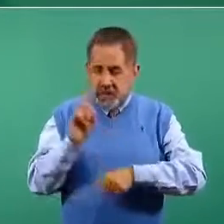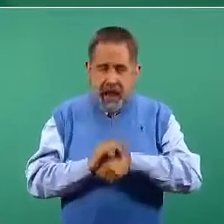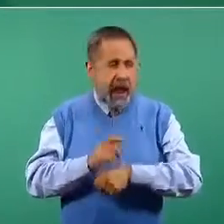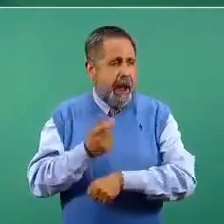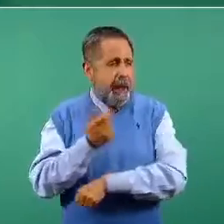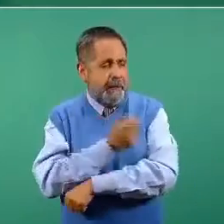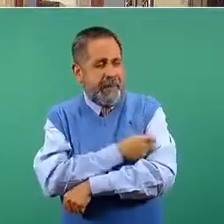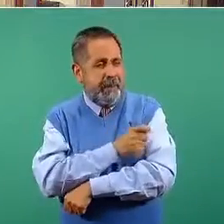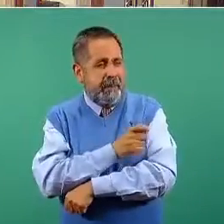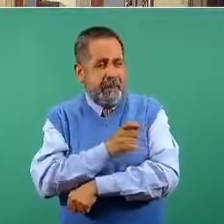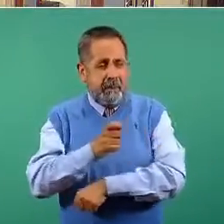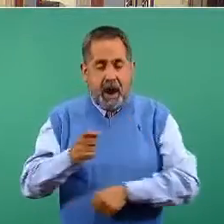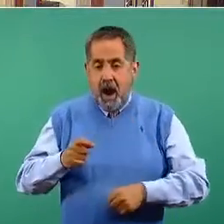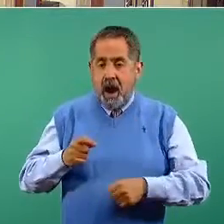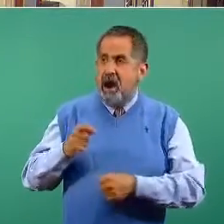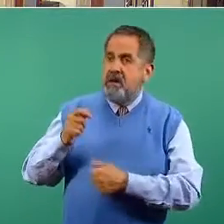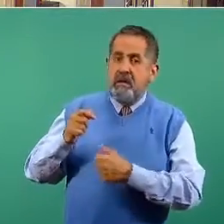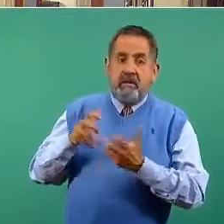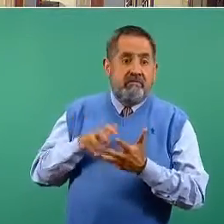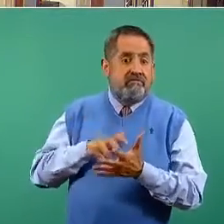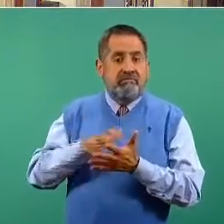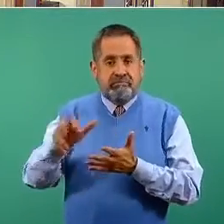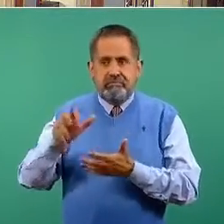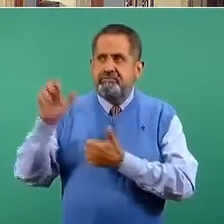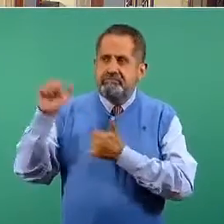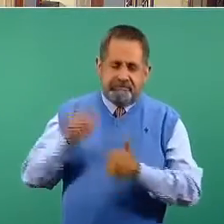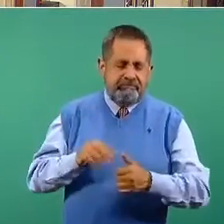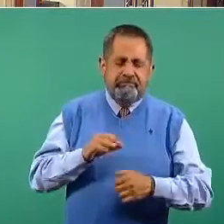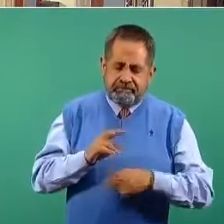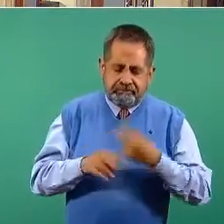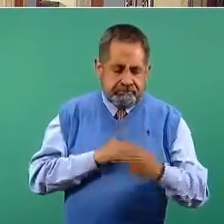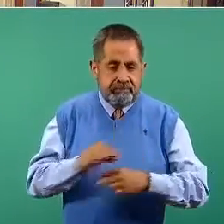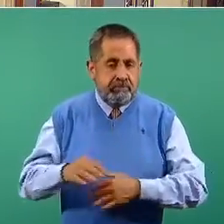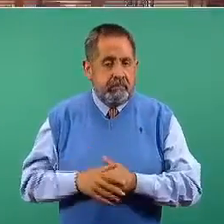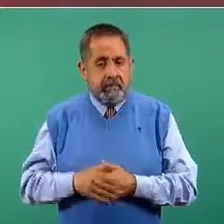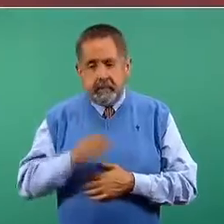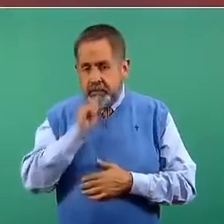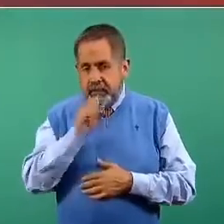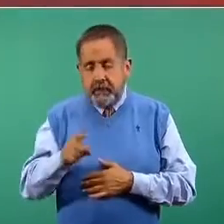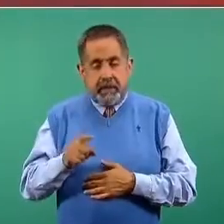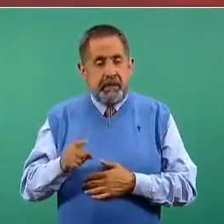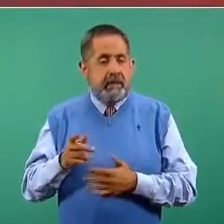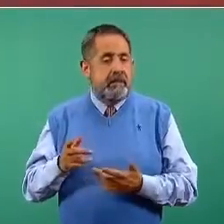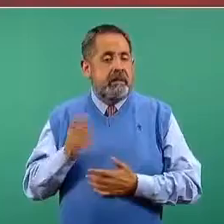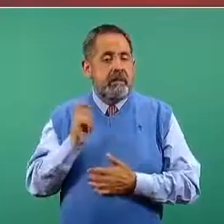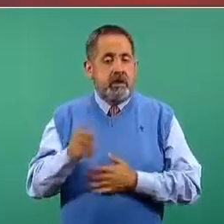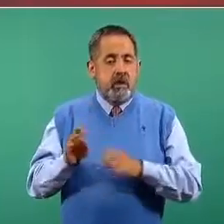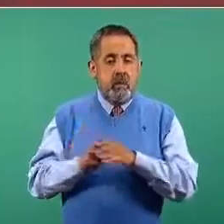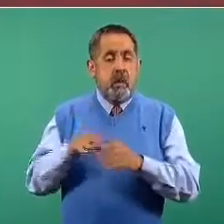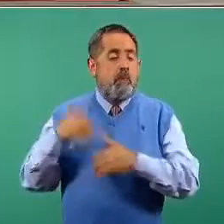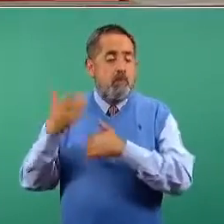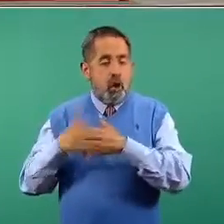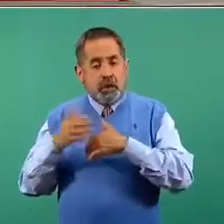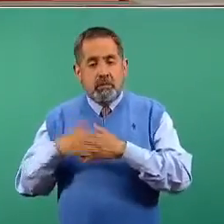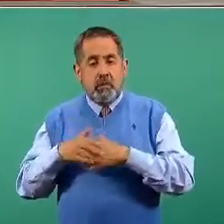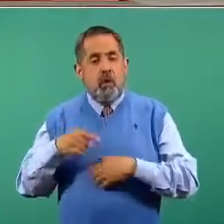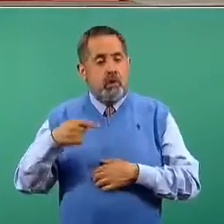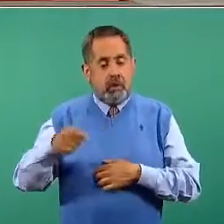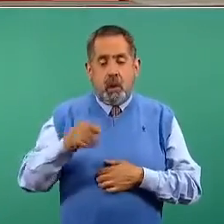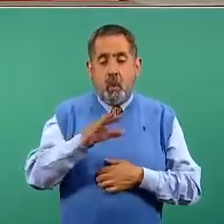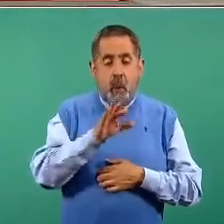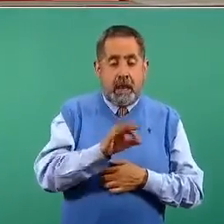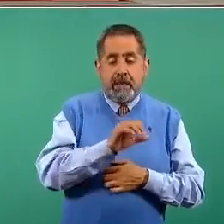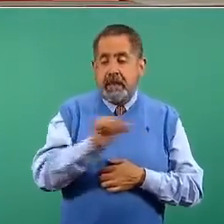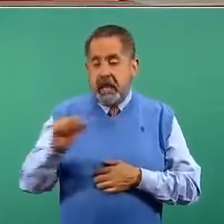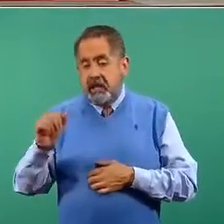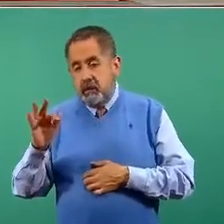en que tengamos grandes poblaciones. Y en su momento vendrá los de 40 y más y seguirá la